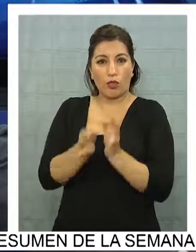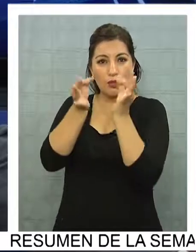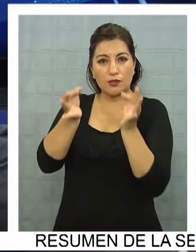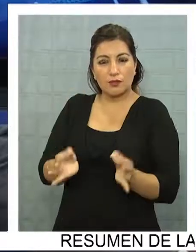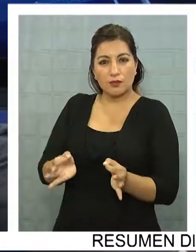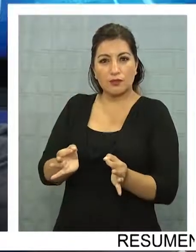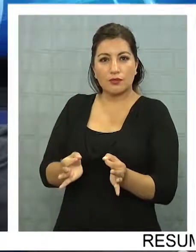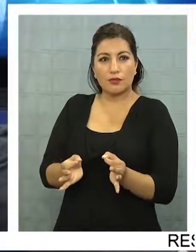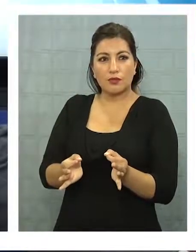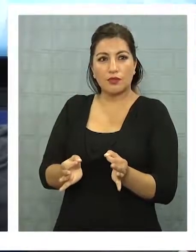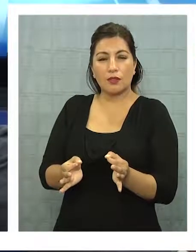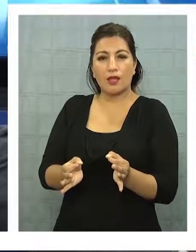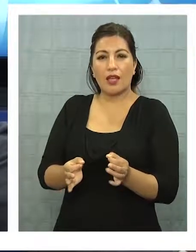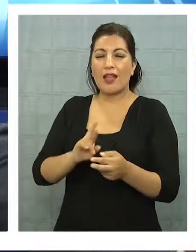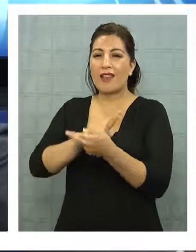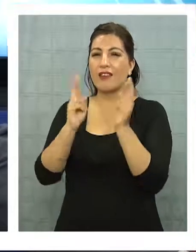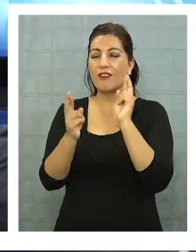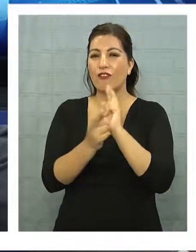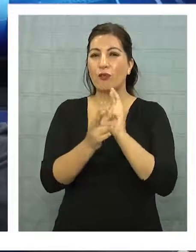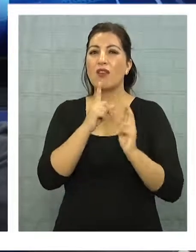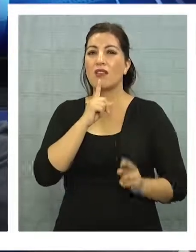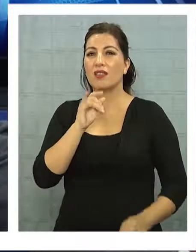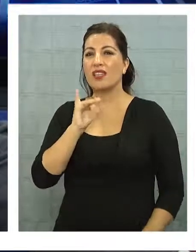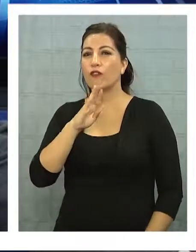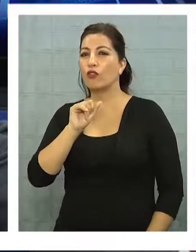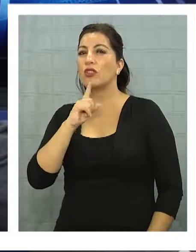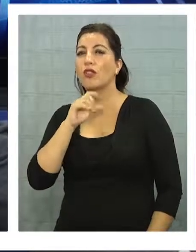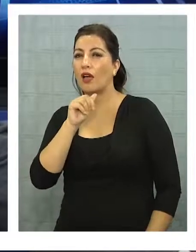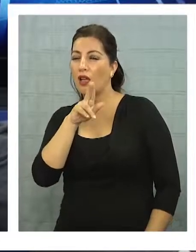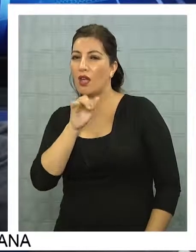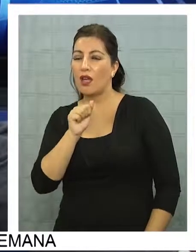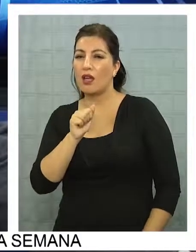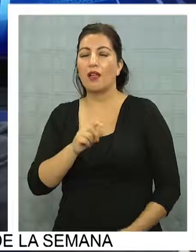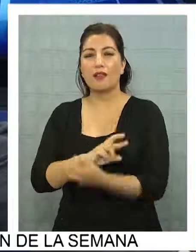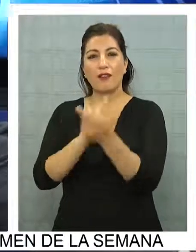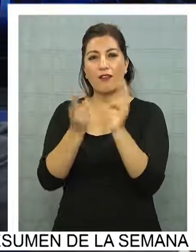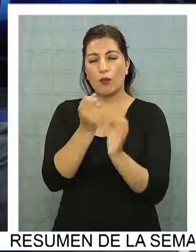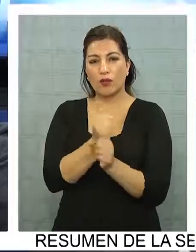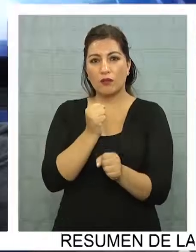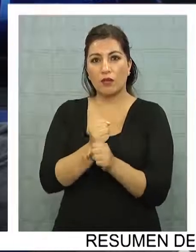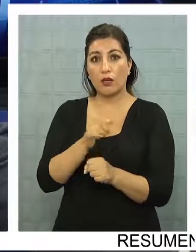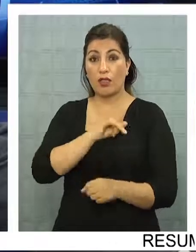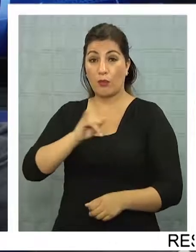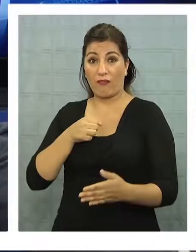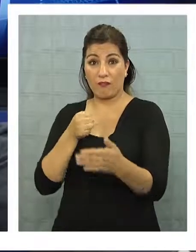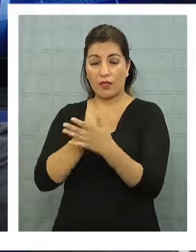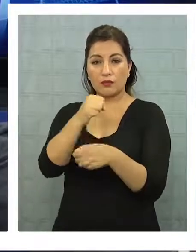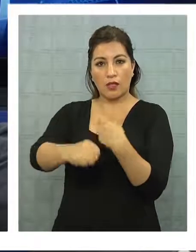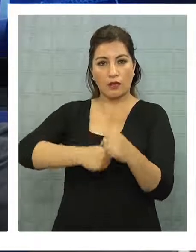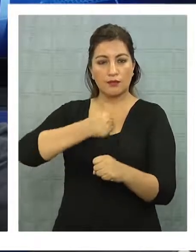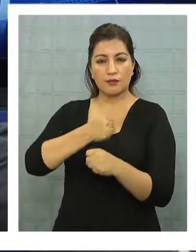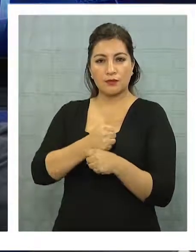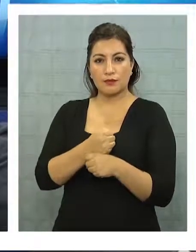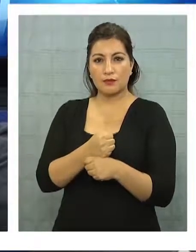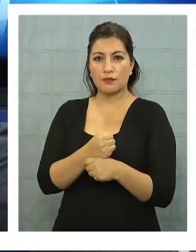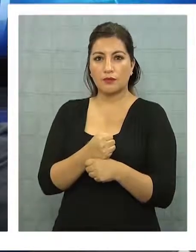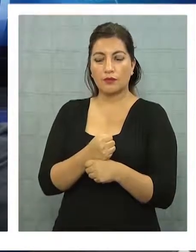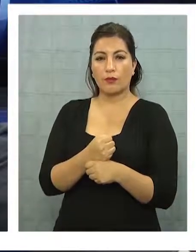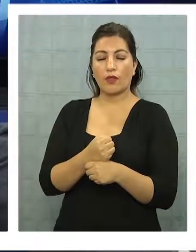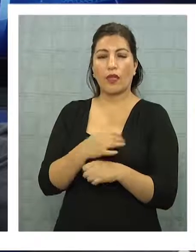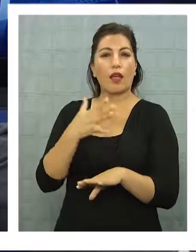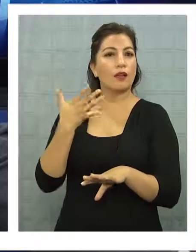que hay un tema importante, cuando yo escucho, por ejemplo, a Sebastián Piñera, o a algunos de los candidatos de la derecha, todos cuando